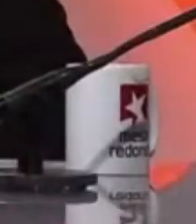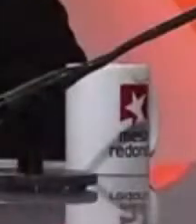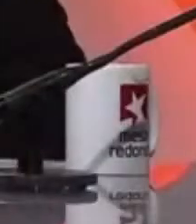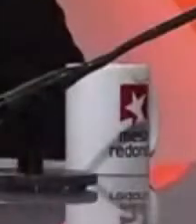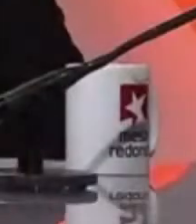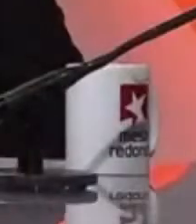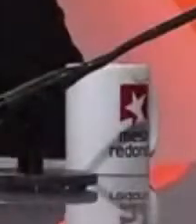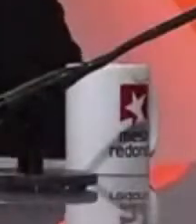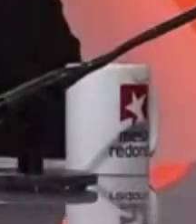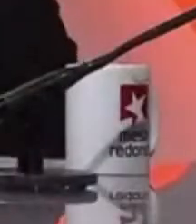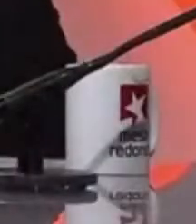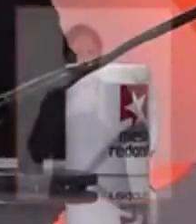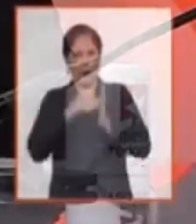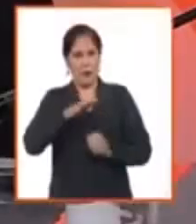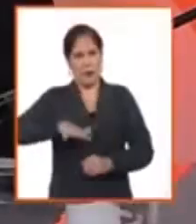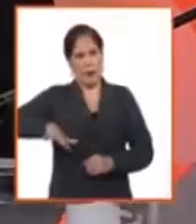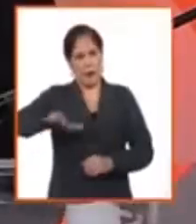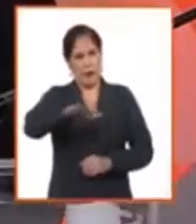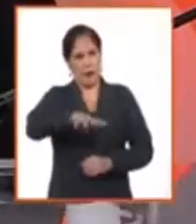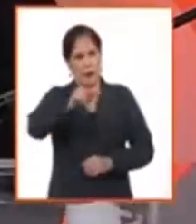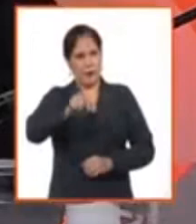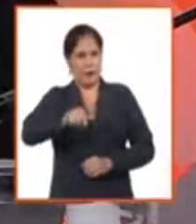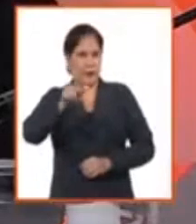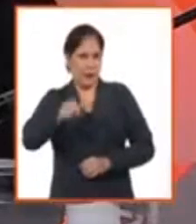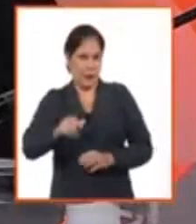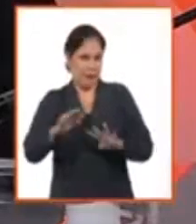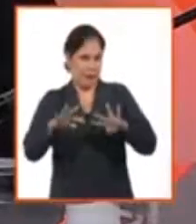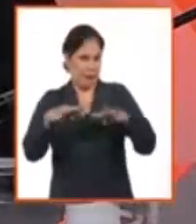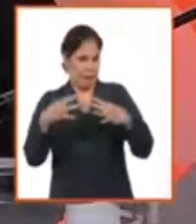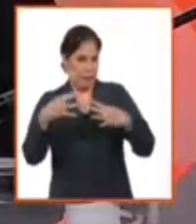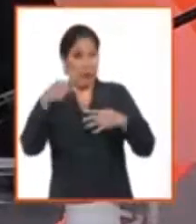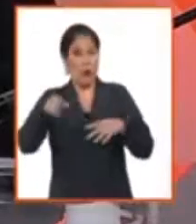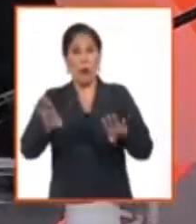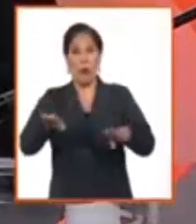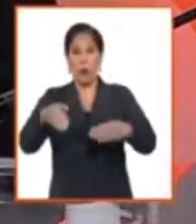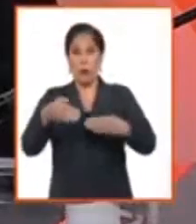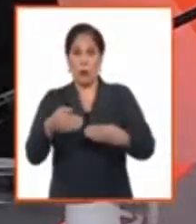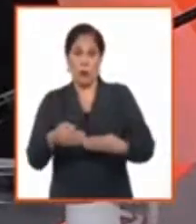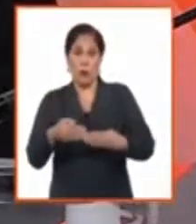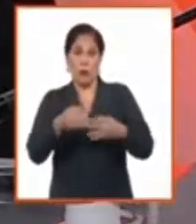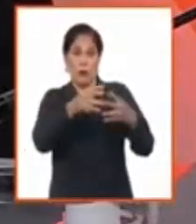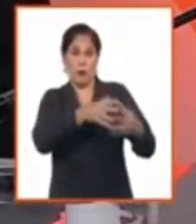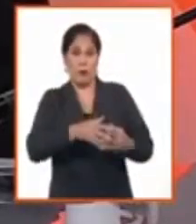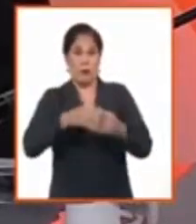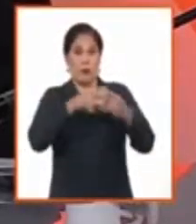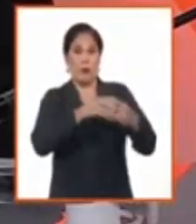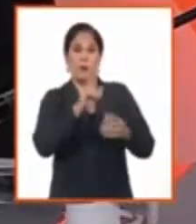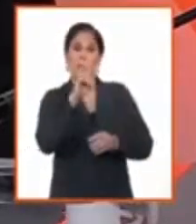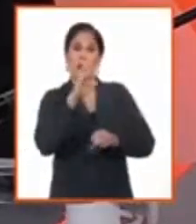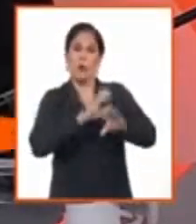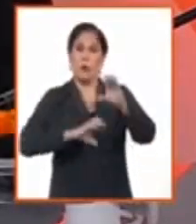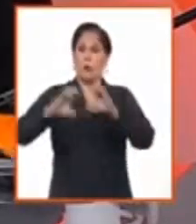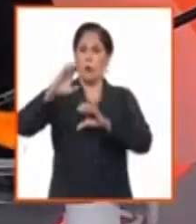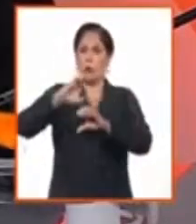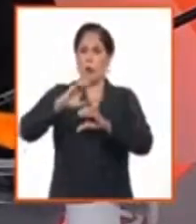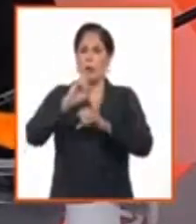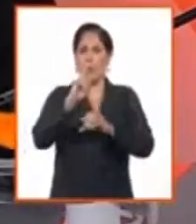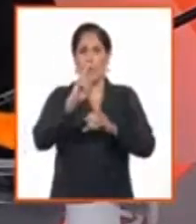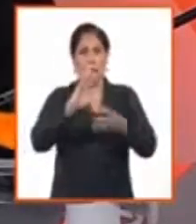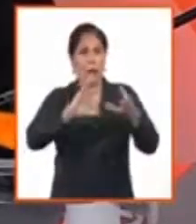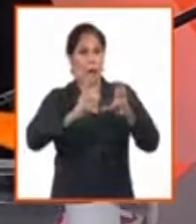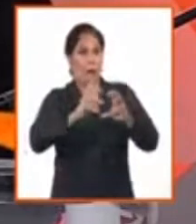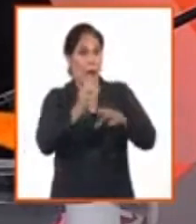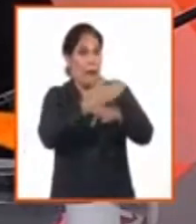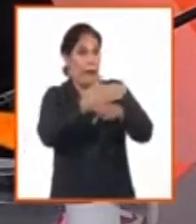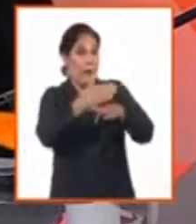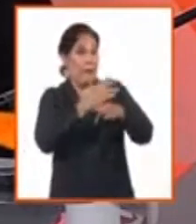muy buenas tardes estimados televidentes y radioyentes concluyen en los ángeles dos cumbres dos maneras diferentes de mirar